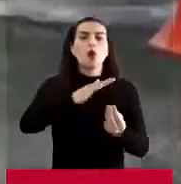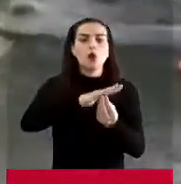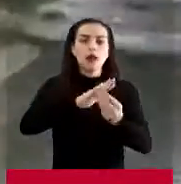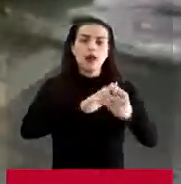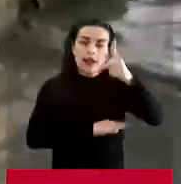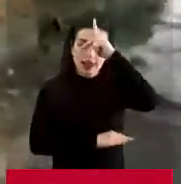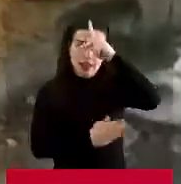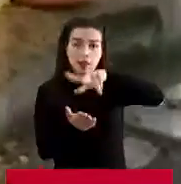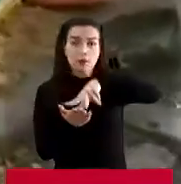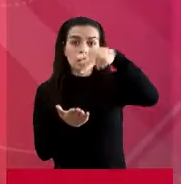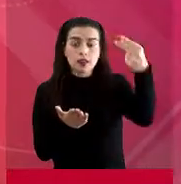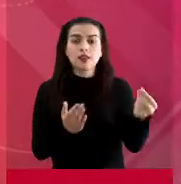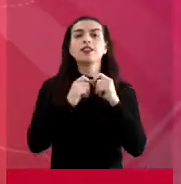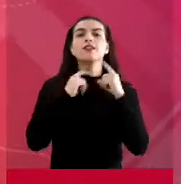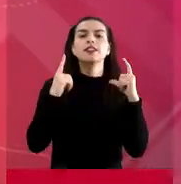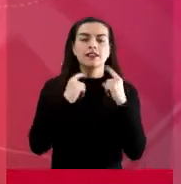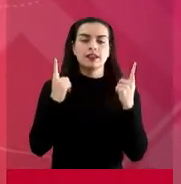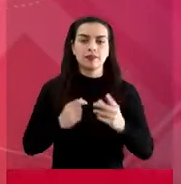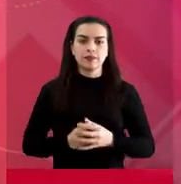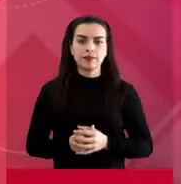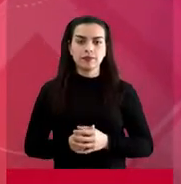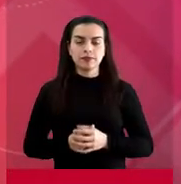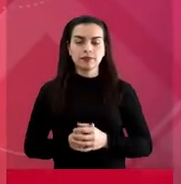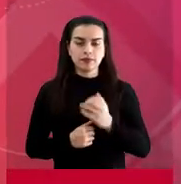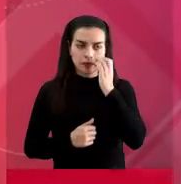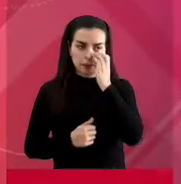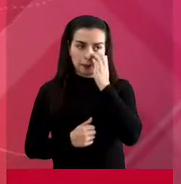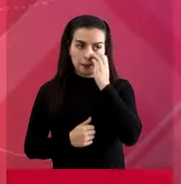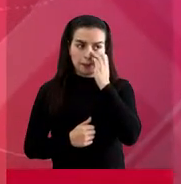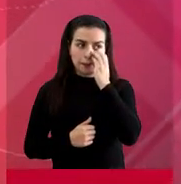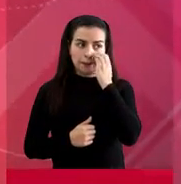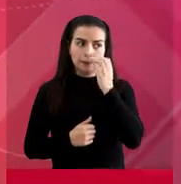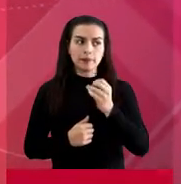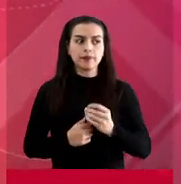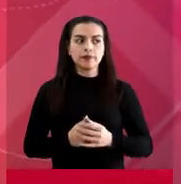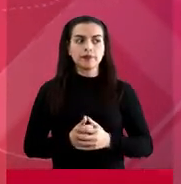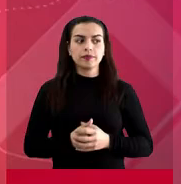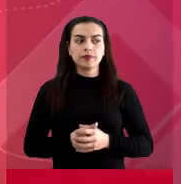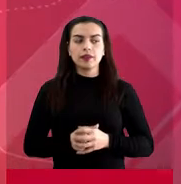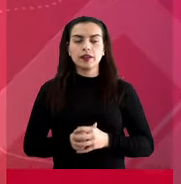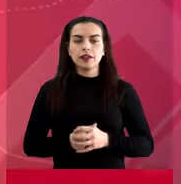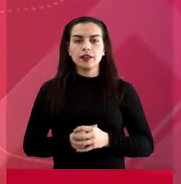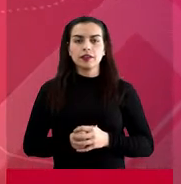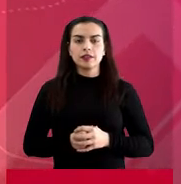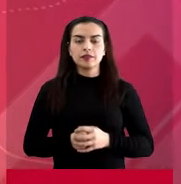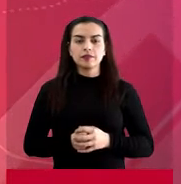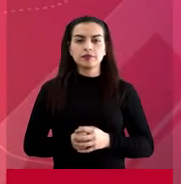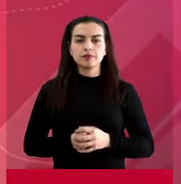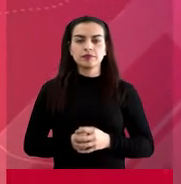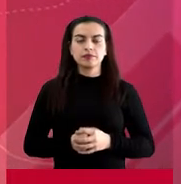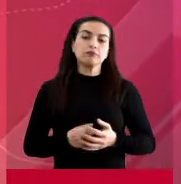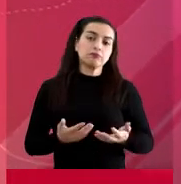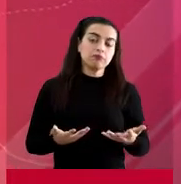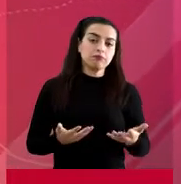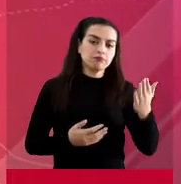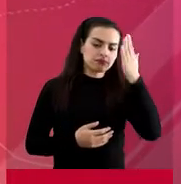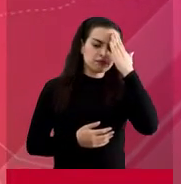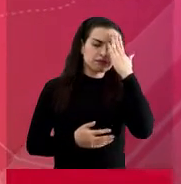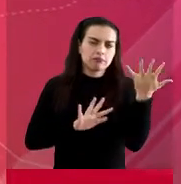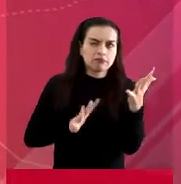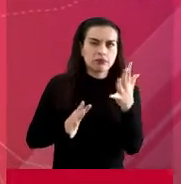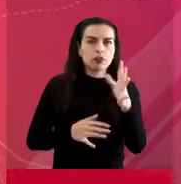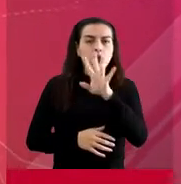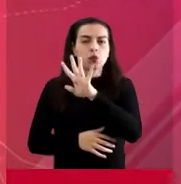y Engativá. Básicamente son localidades que hoy día consideran casi un 47%